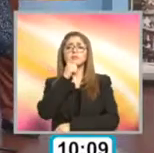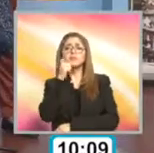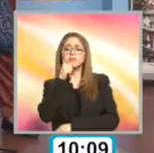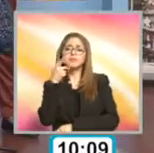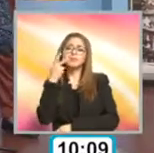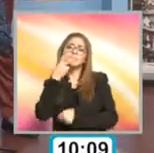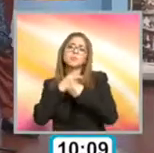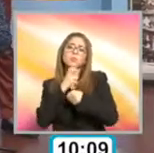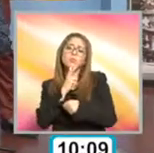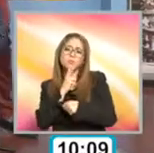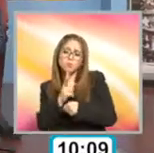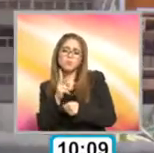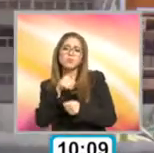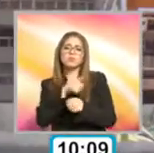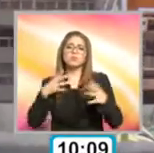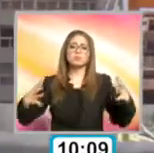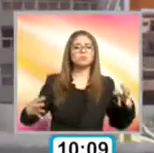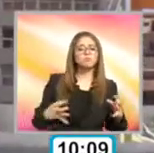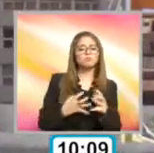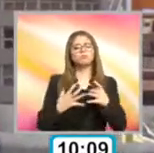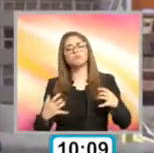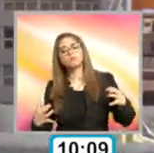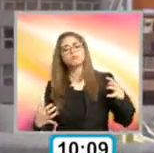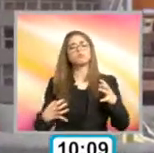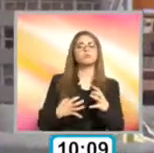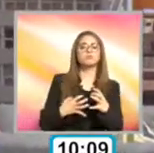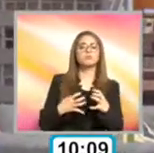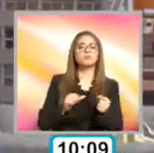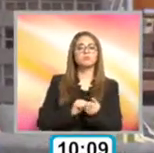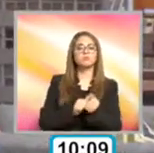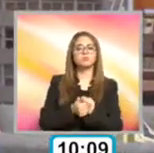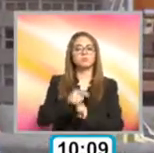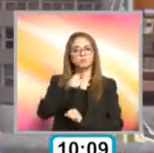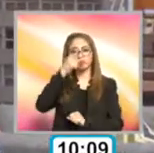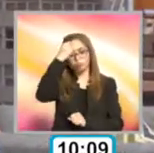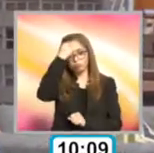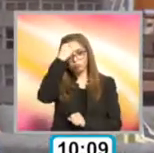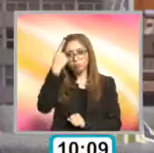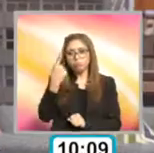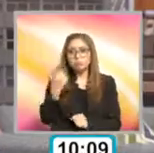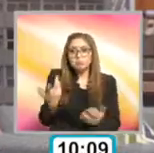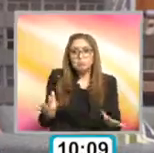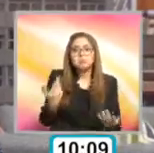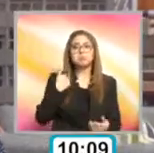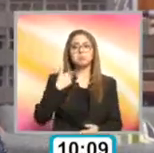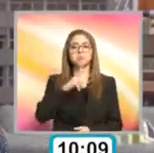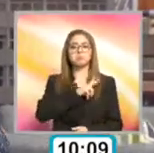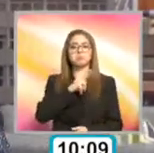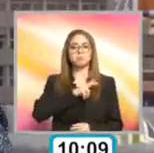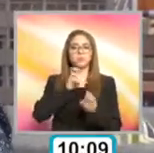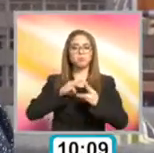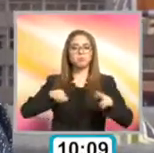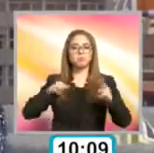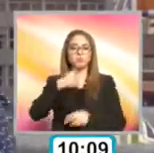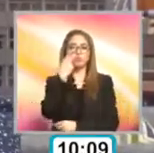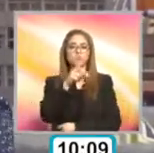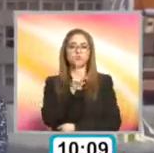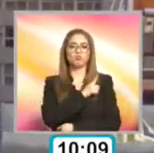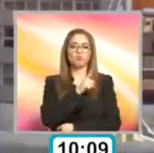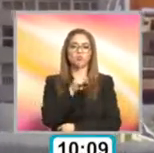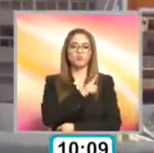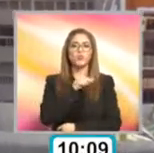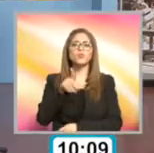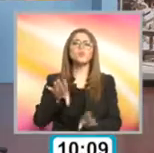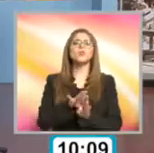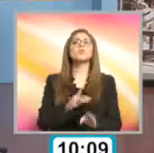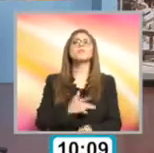y tocabas, bueno, tocas el acordeón. Sí, el ¿no? acordeón, sí. Y se te ocurre, pues ahora sí que proyectar tu música como solista. ¿Qué sientes ya con